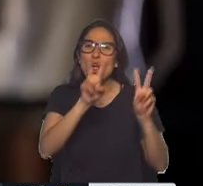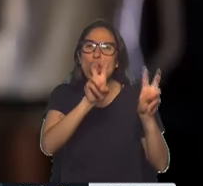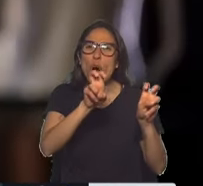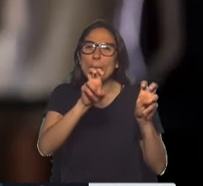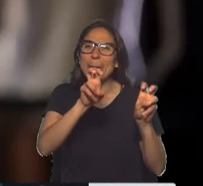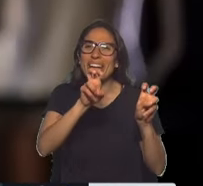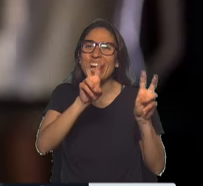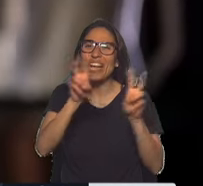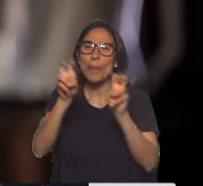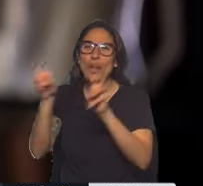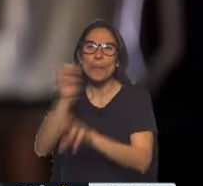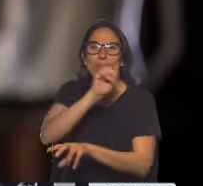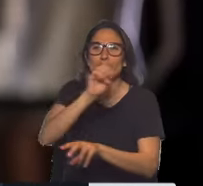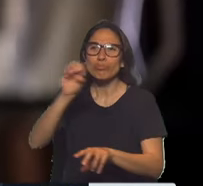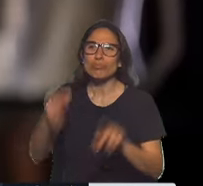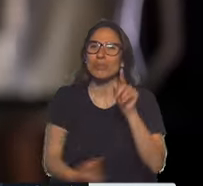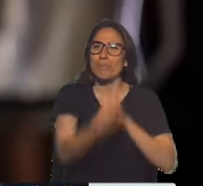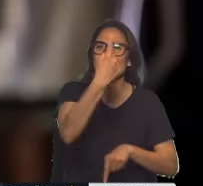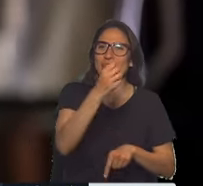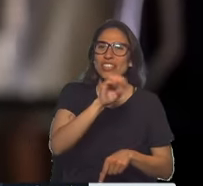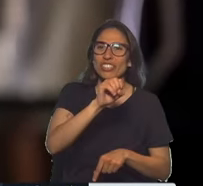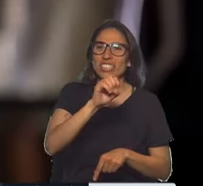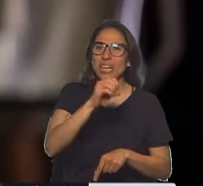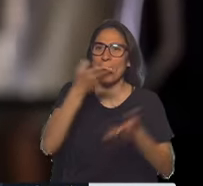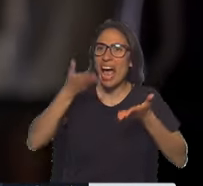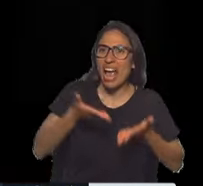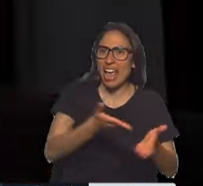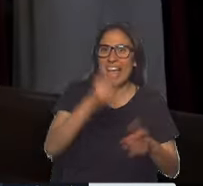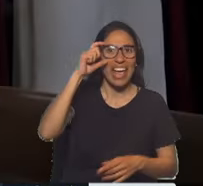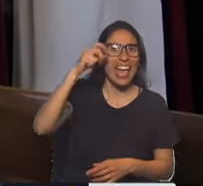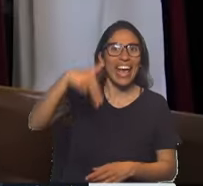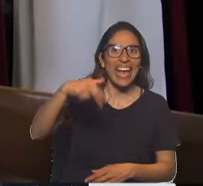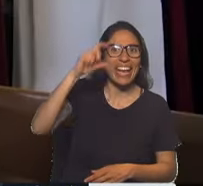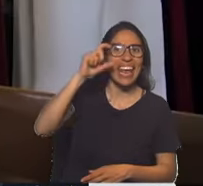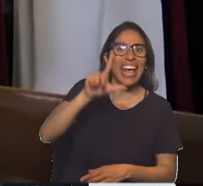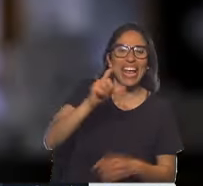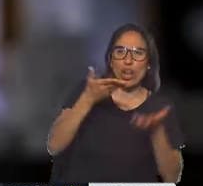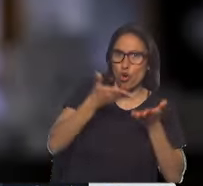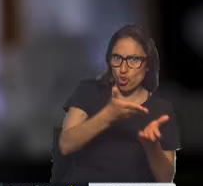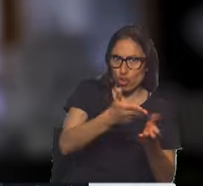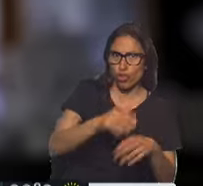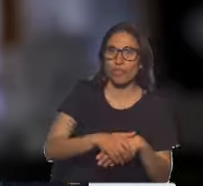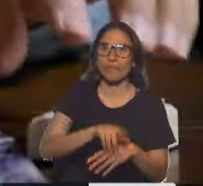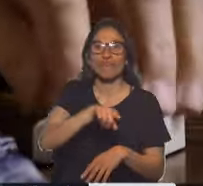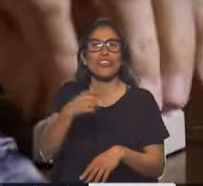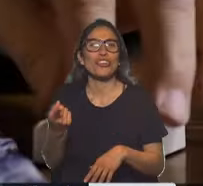primero es En el Horno, y de allí algunas manifestaciones que involucran